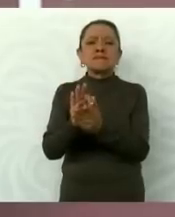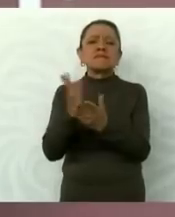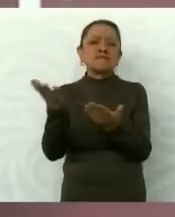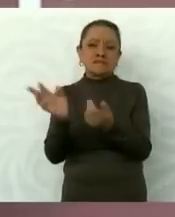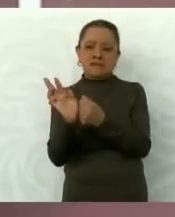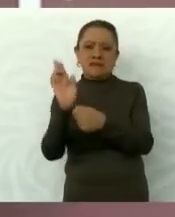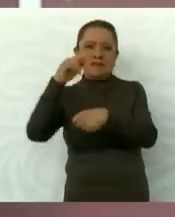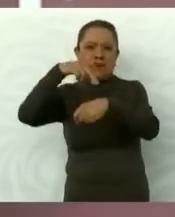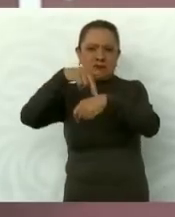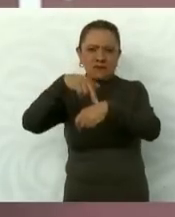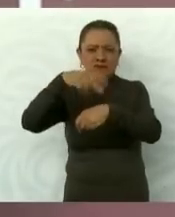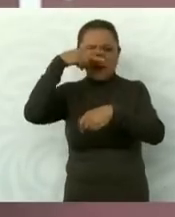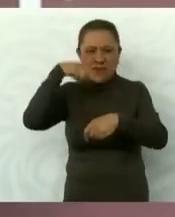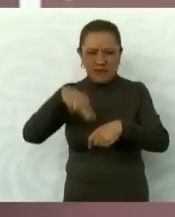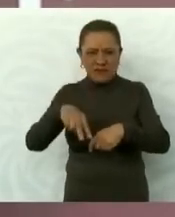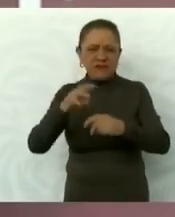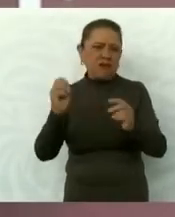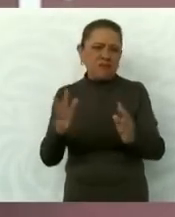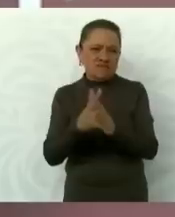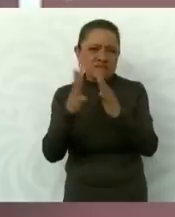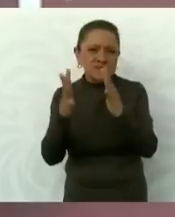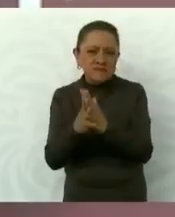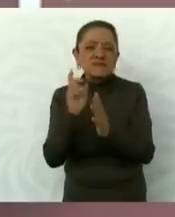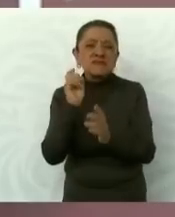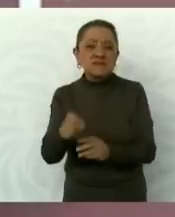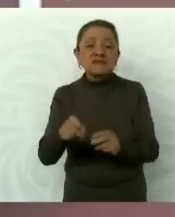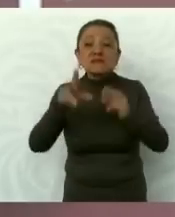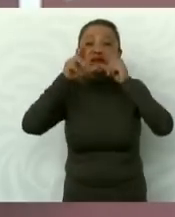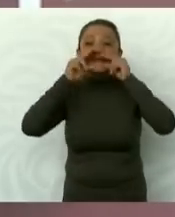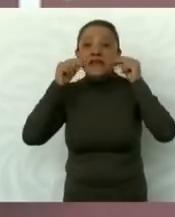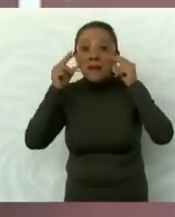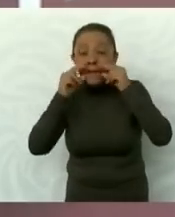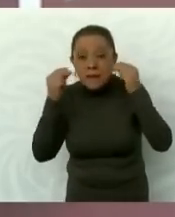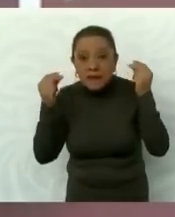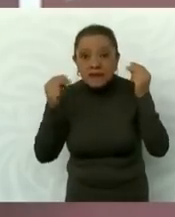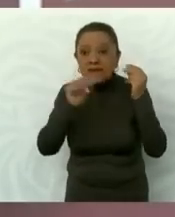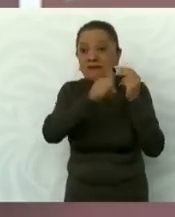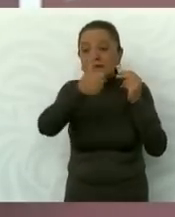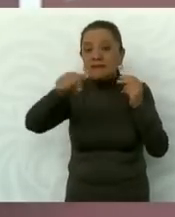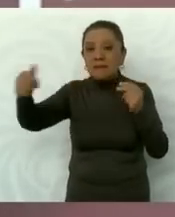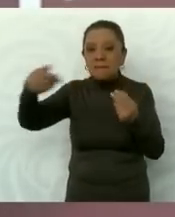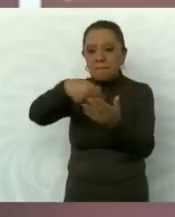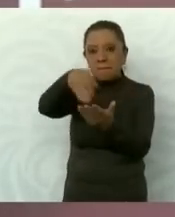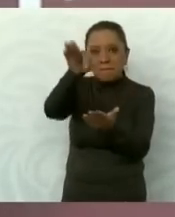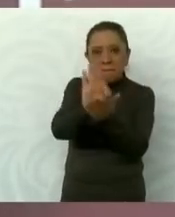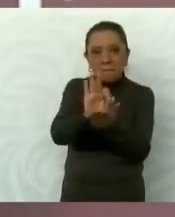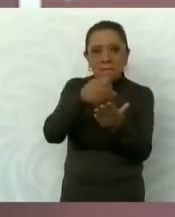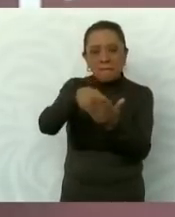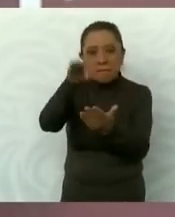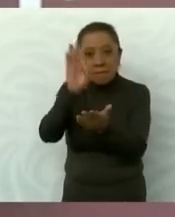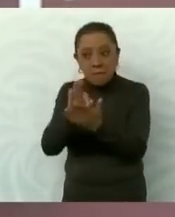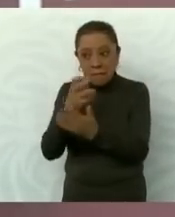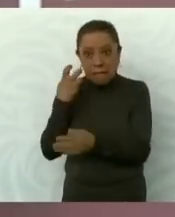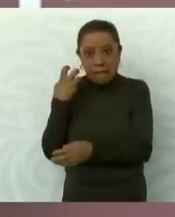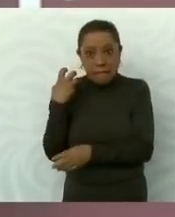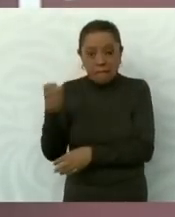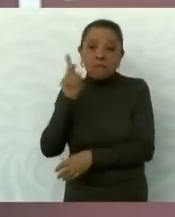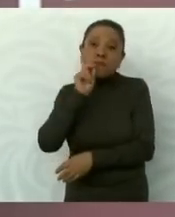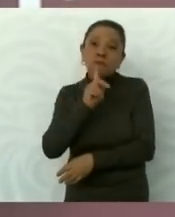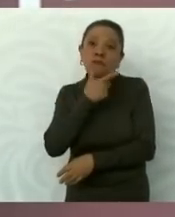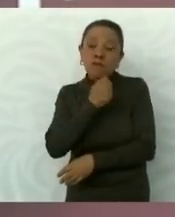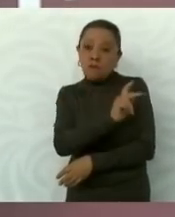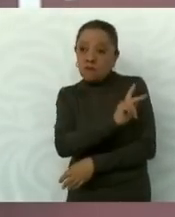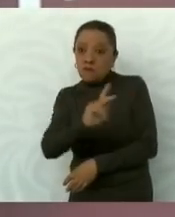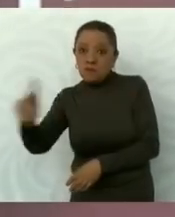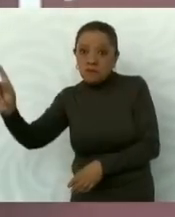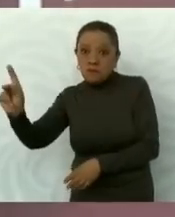Zapata y los grandes héroes y heroínas que dieron la tercera transformación. Bueno, en